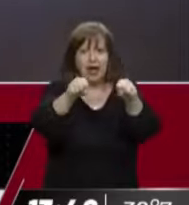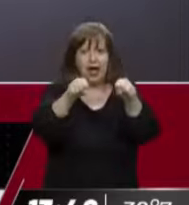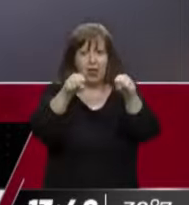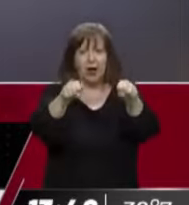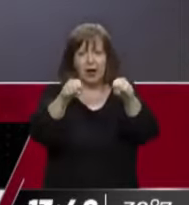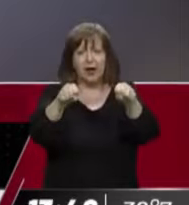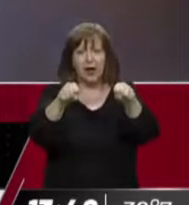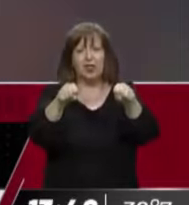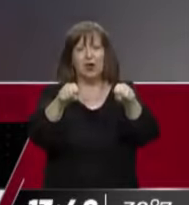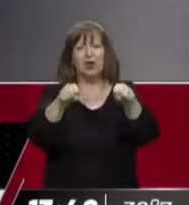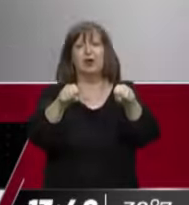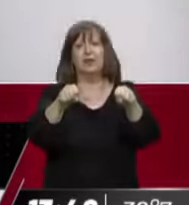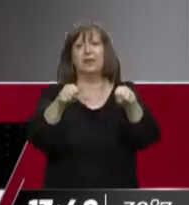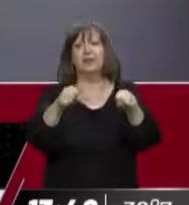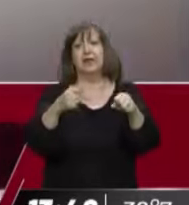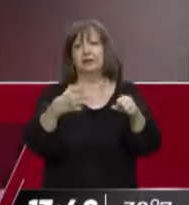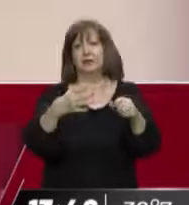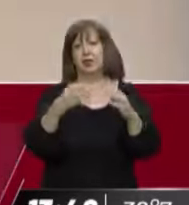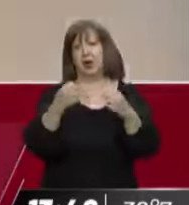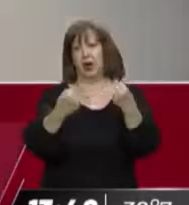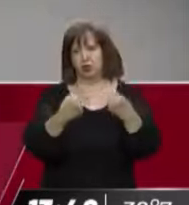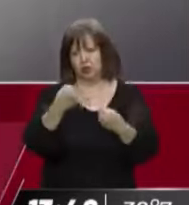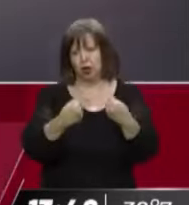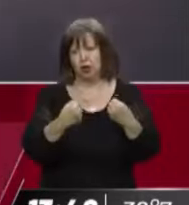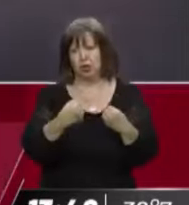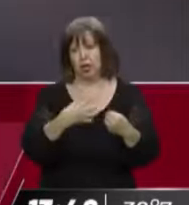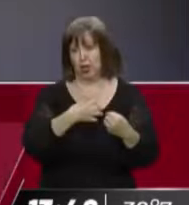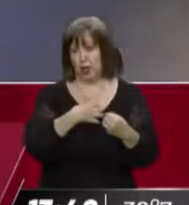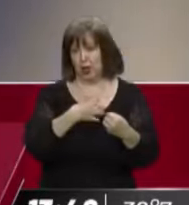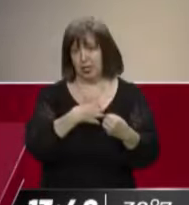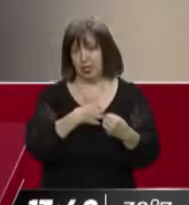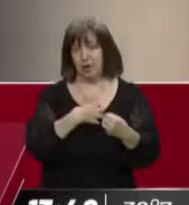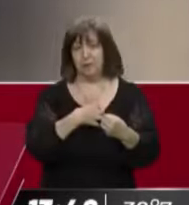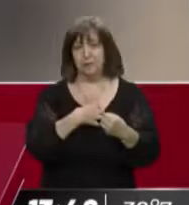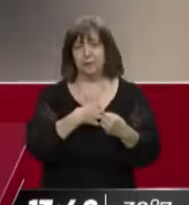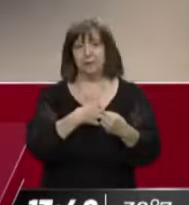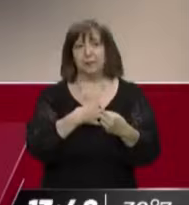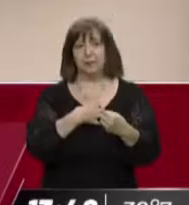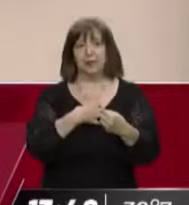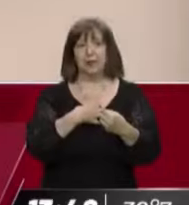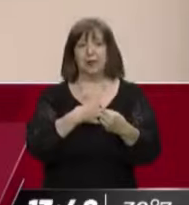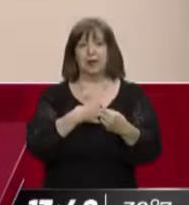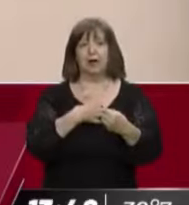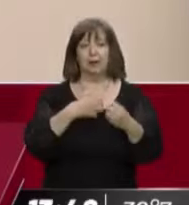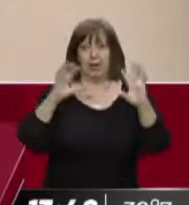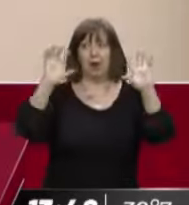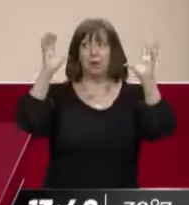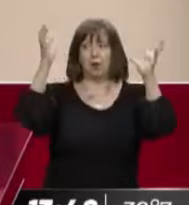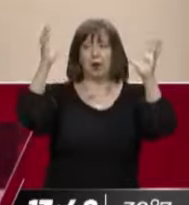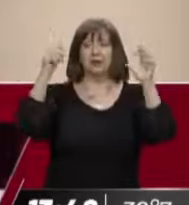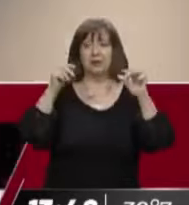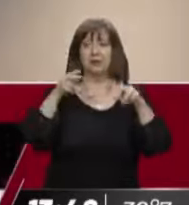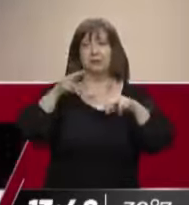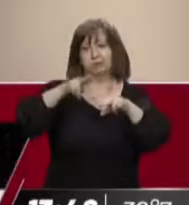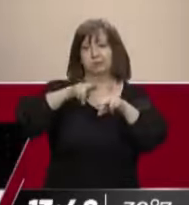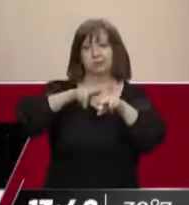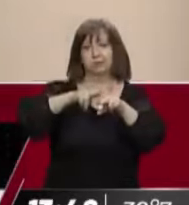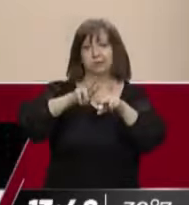bastantes metros colgados la persona, ¿sí? En este momento la están asistiendo, está dentro de la ambulancia, ahí lo podemos ver. Obviamente que ha